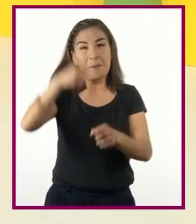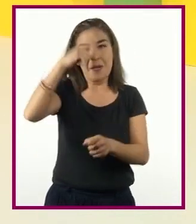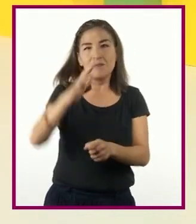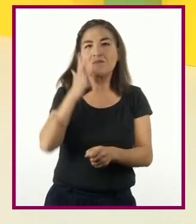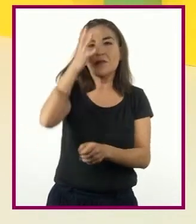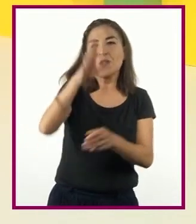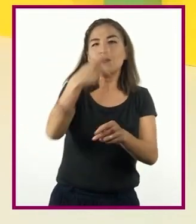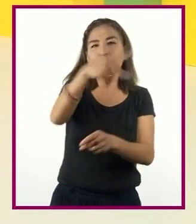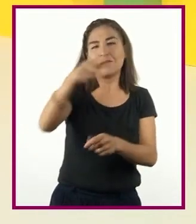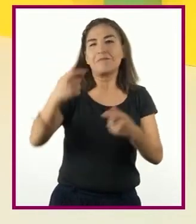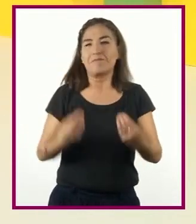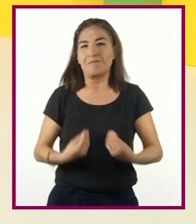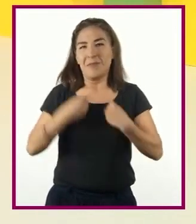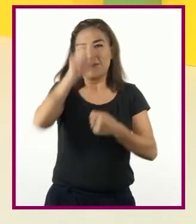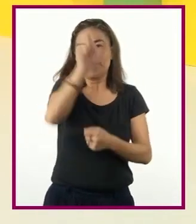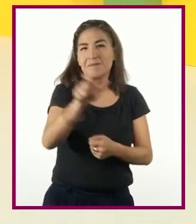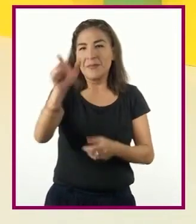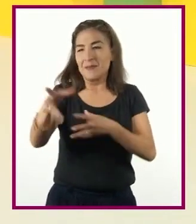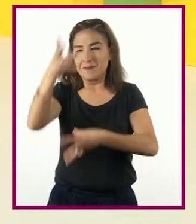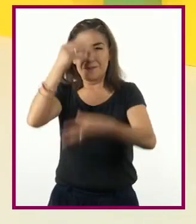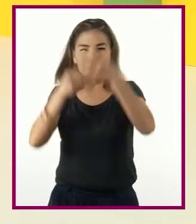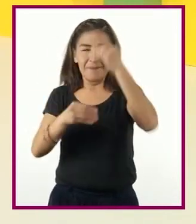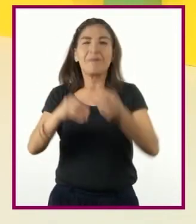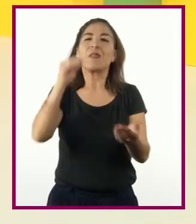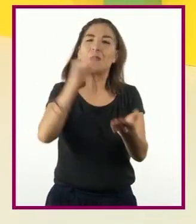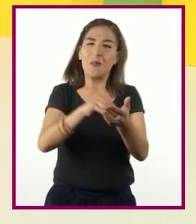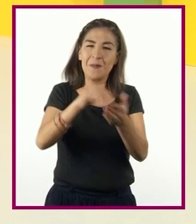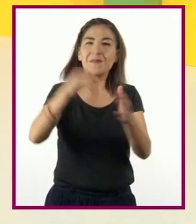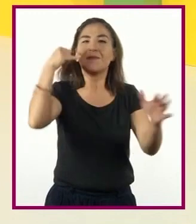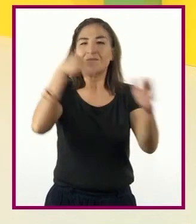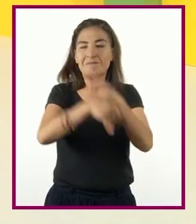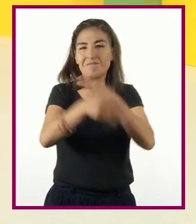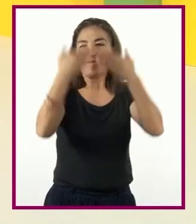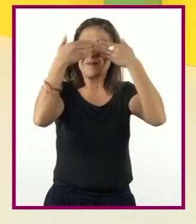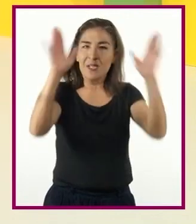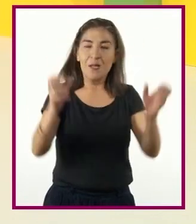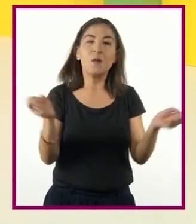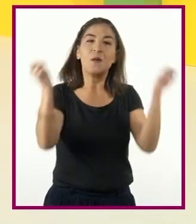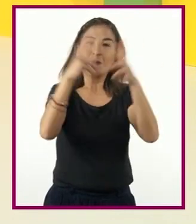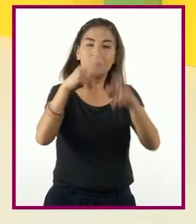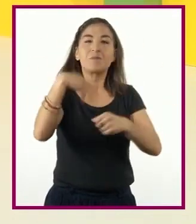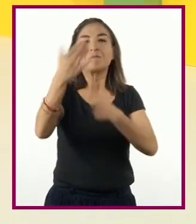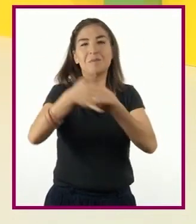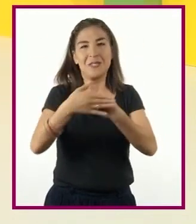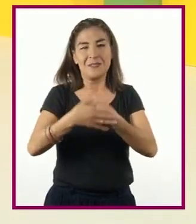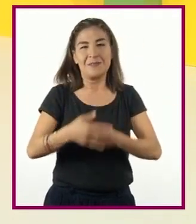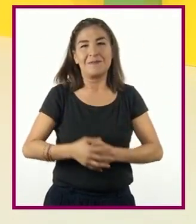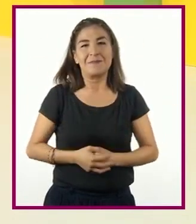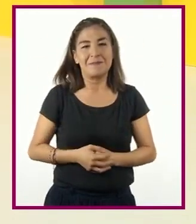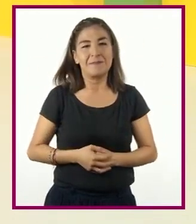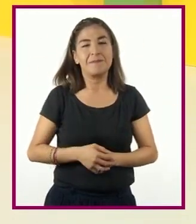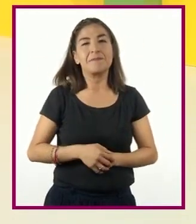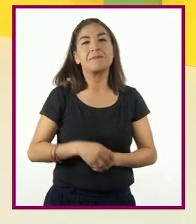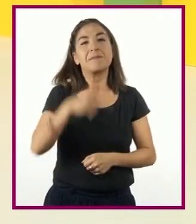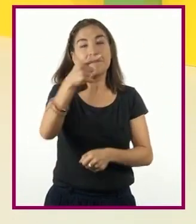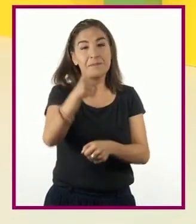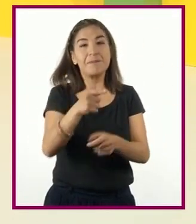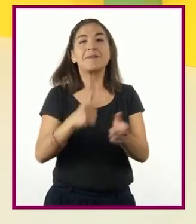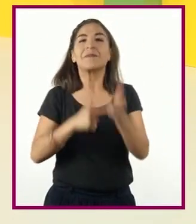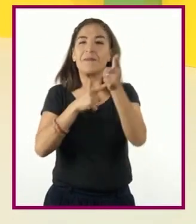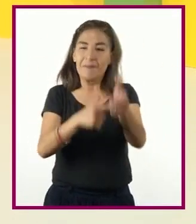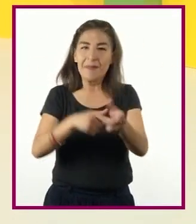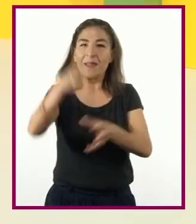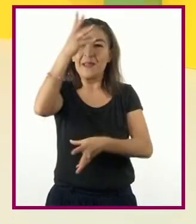identidad. Aún nos queda mucho por explorar y descubrir. Nos vemos próximamente. Les invito a que